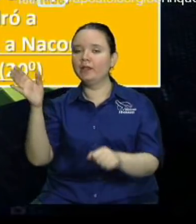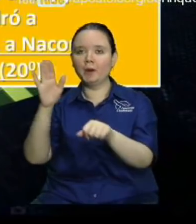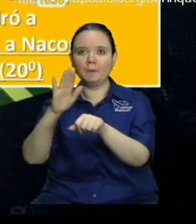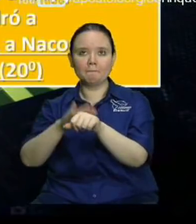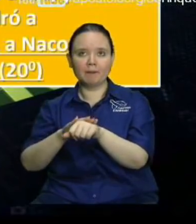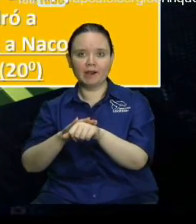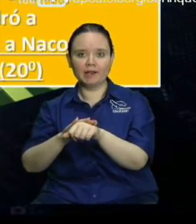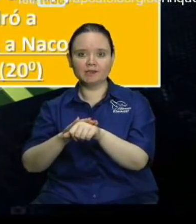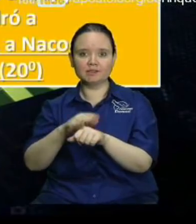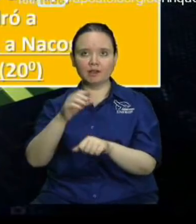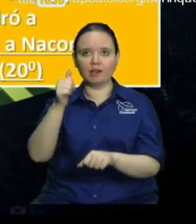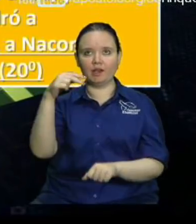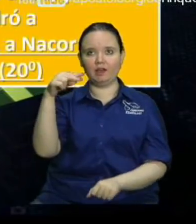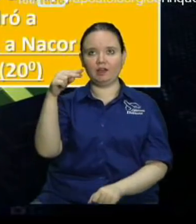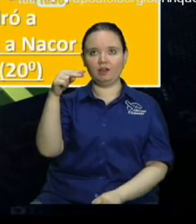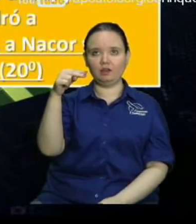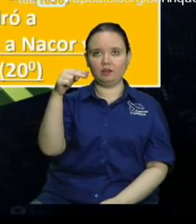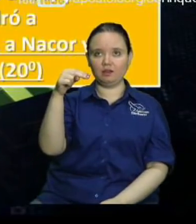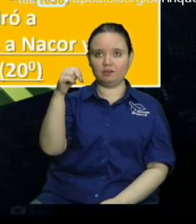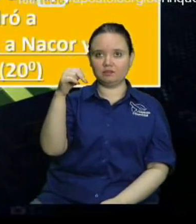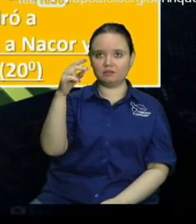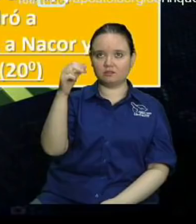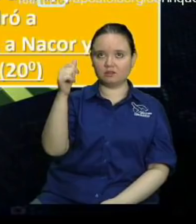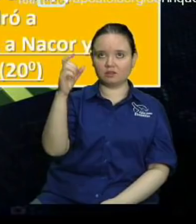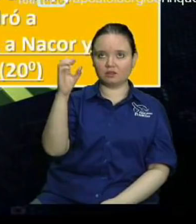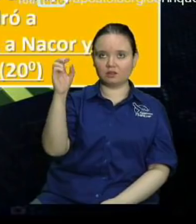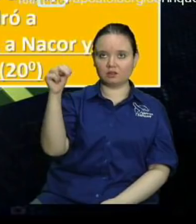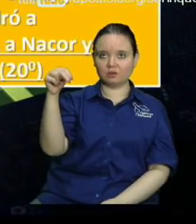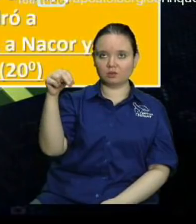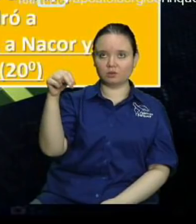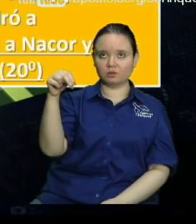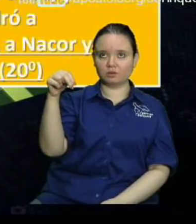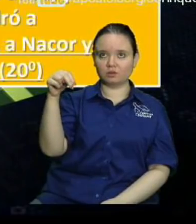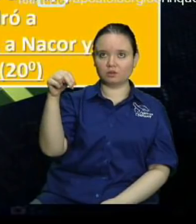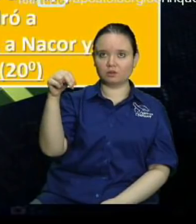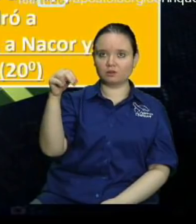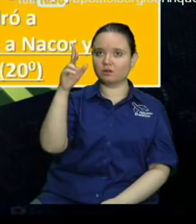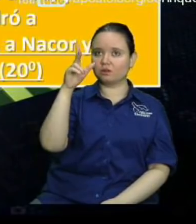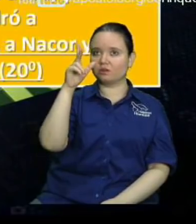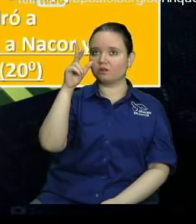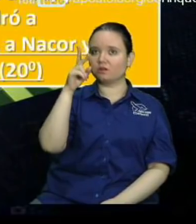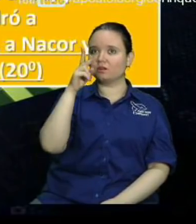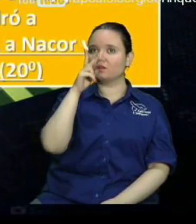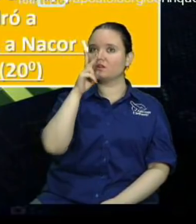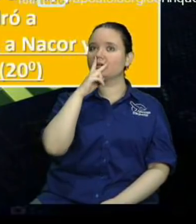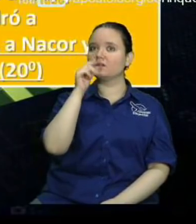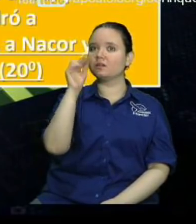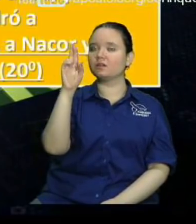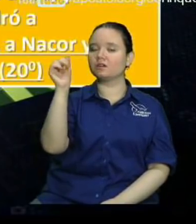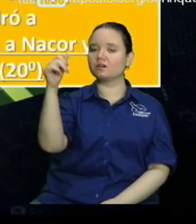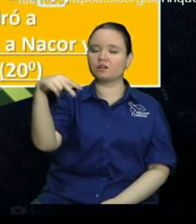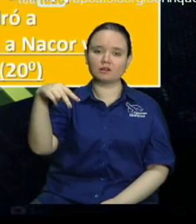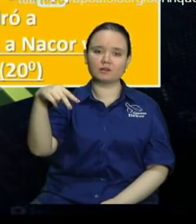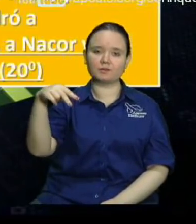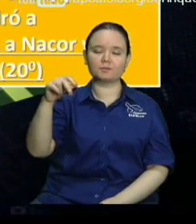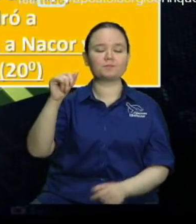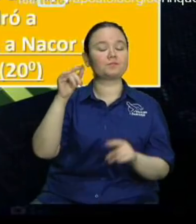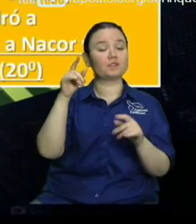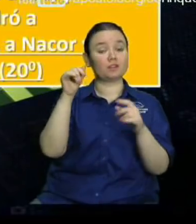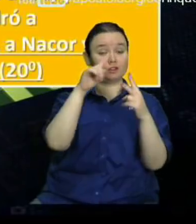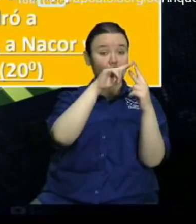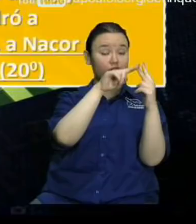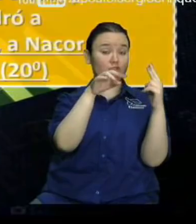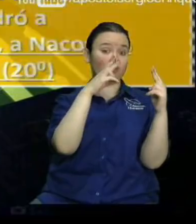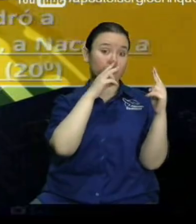Arán. Y como que ahí se estaba moviendo, no como que ahí, sino que se estaba moviendo Dios por medio de